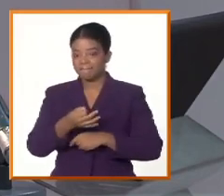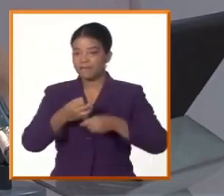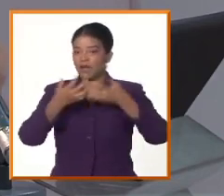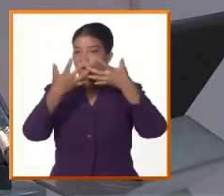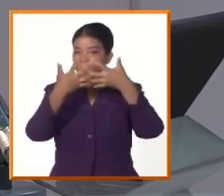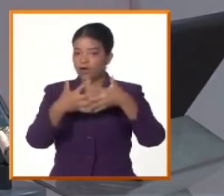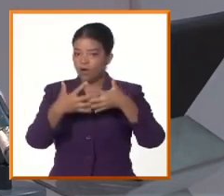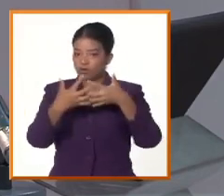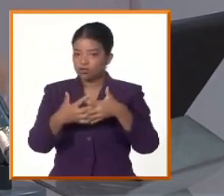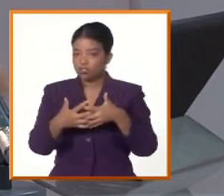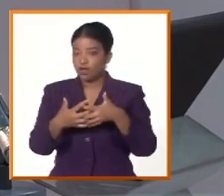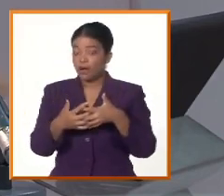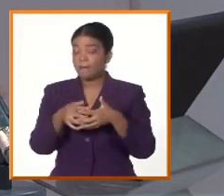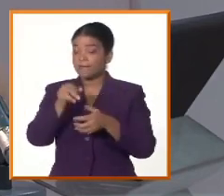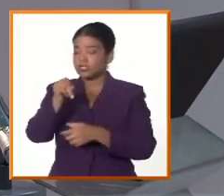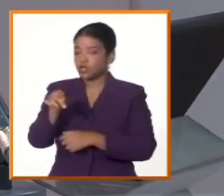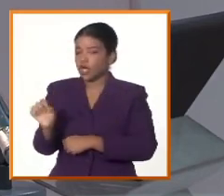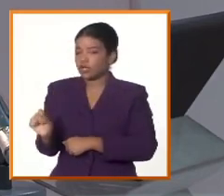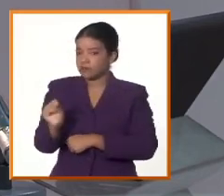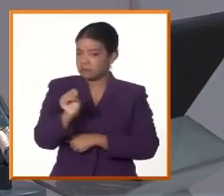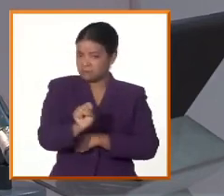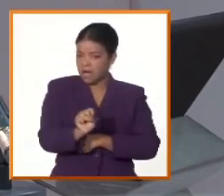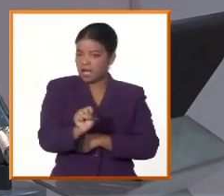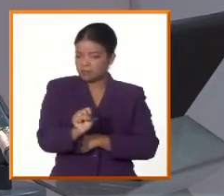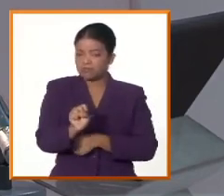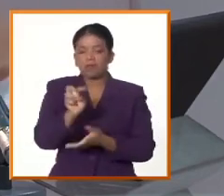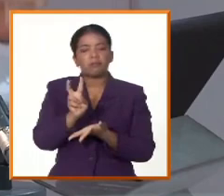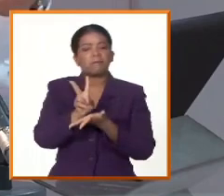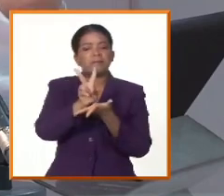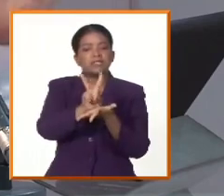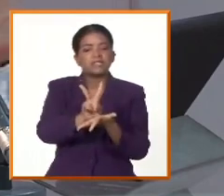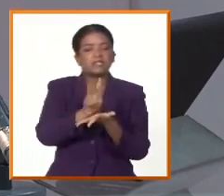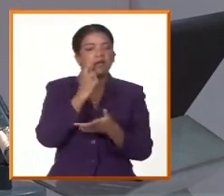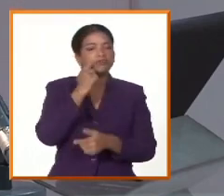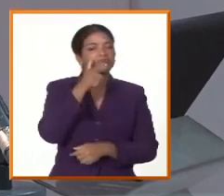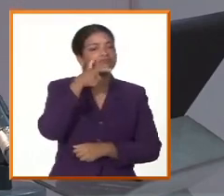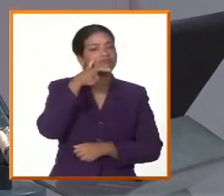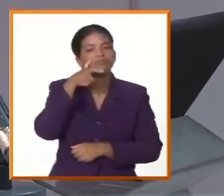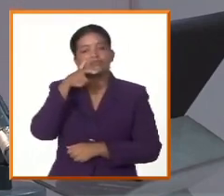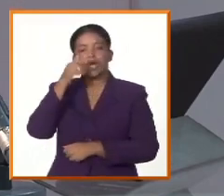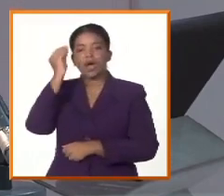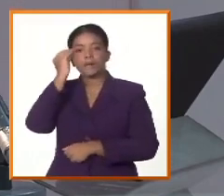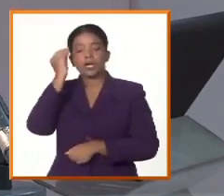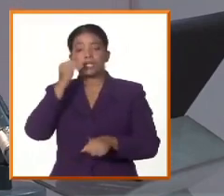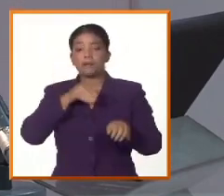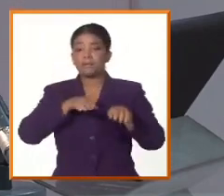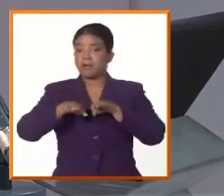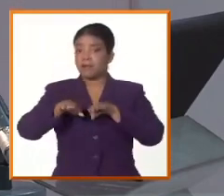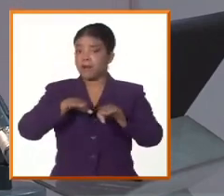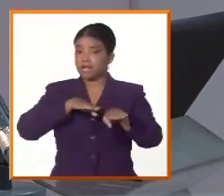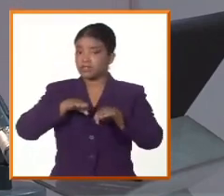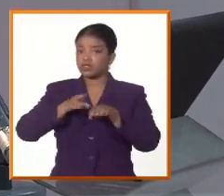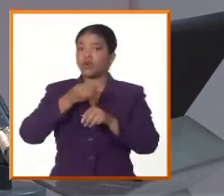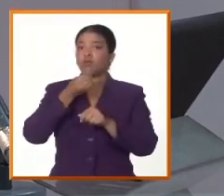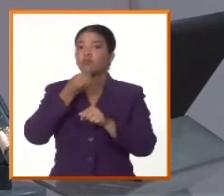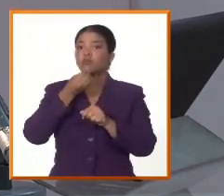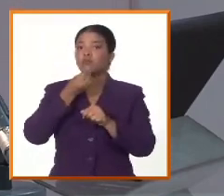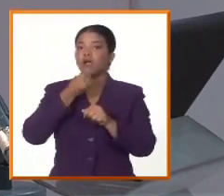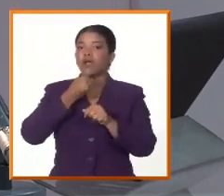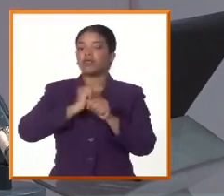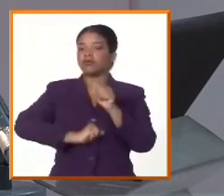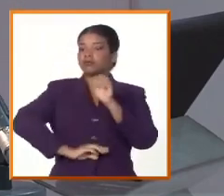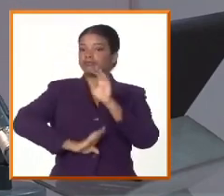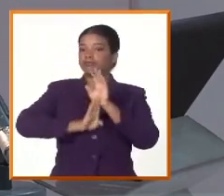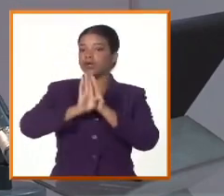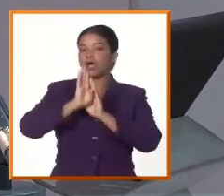a instituto para que reciba toda la preparación y las herramientas como dije en el final para que pueda crear para